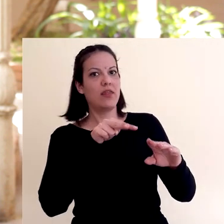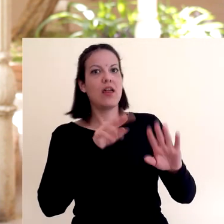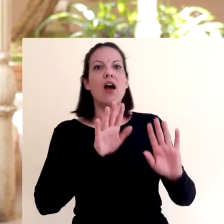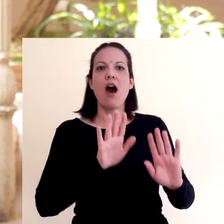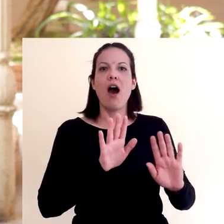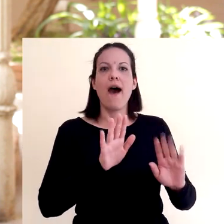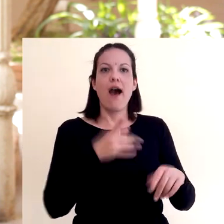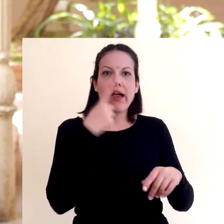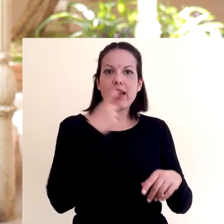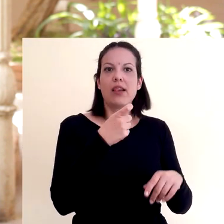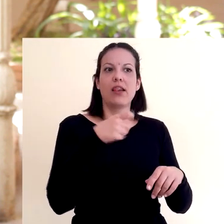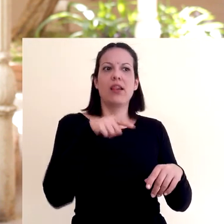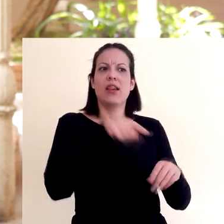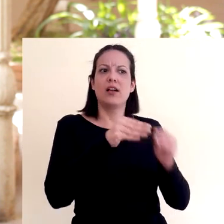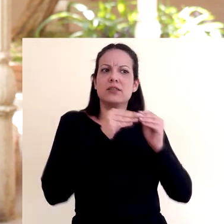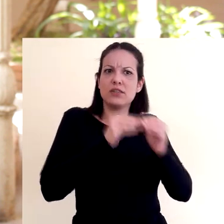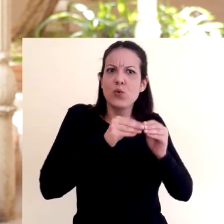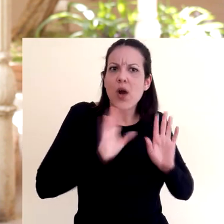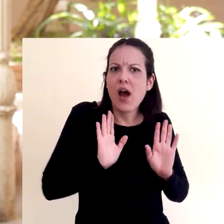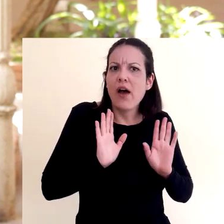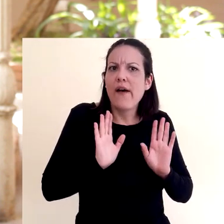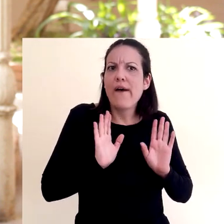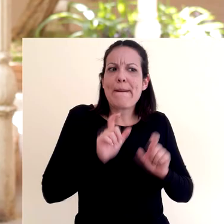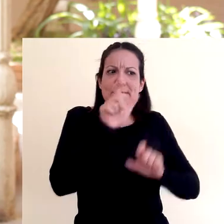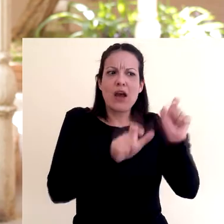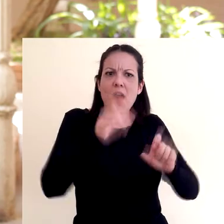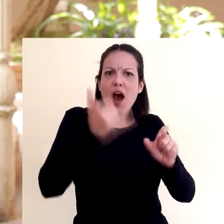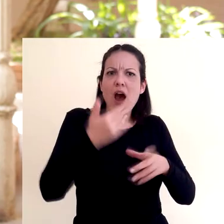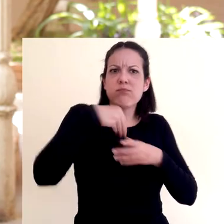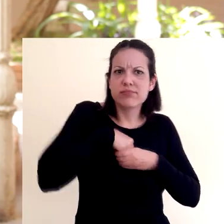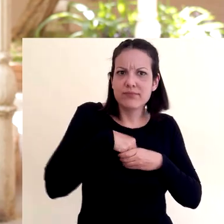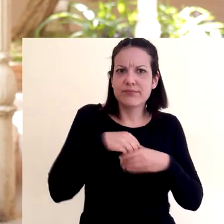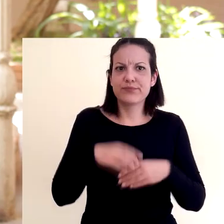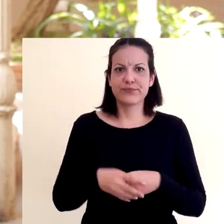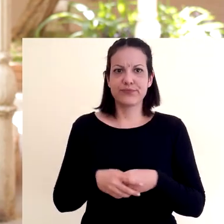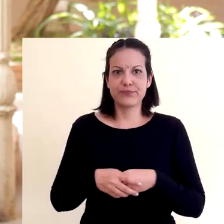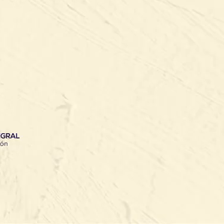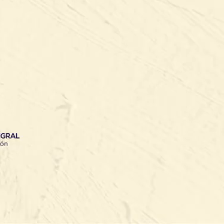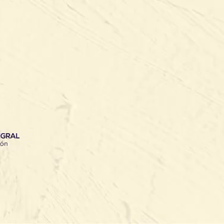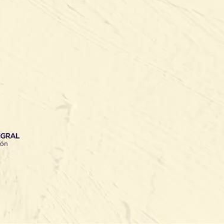esto que te decía, contemplar ciertas situaciones que atraviesan a una persona.